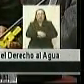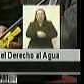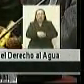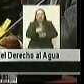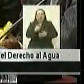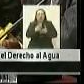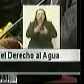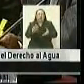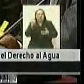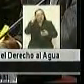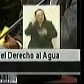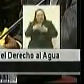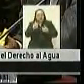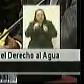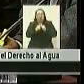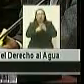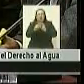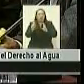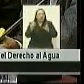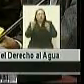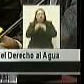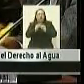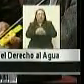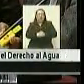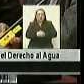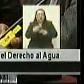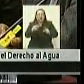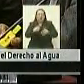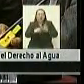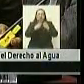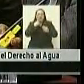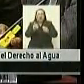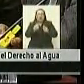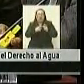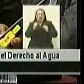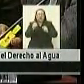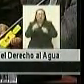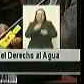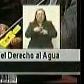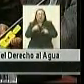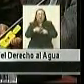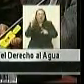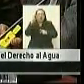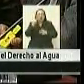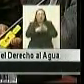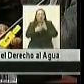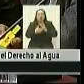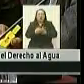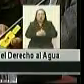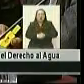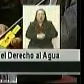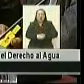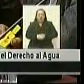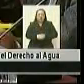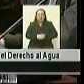este colegiado considera que aunque dicho atributo no se encuentra considerado a nivel positivo, existen una serie de razones que justifican su